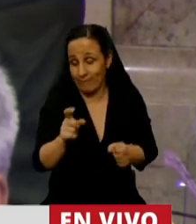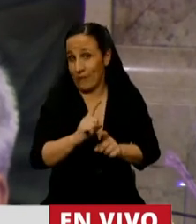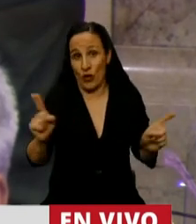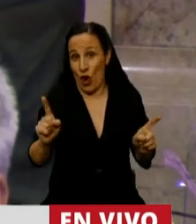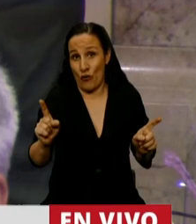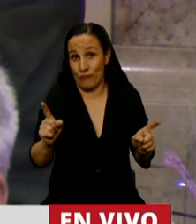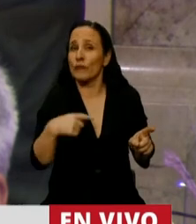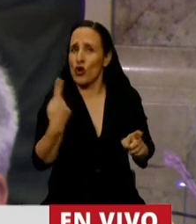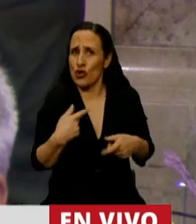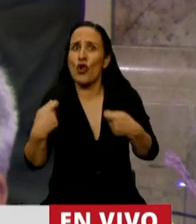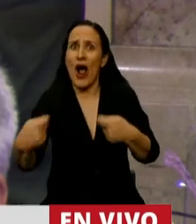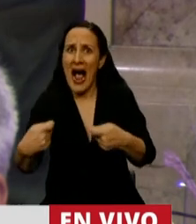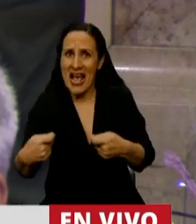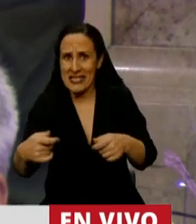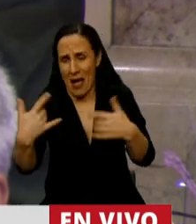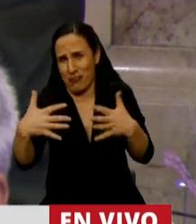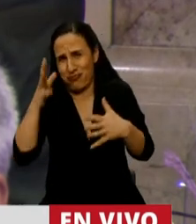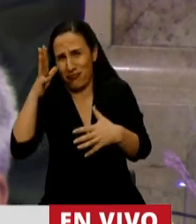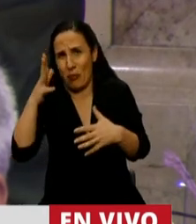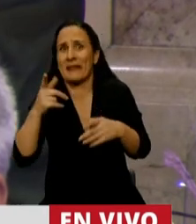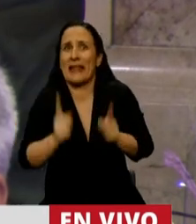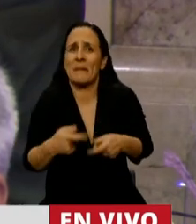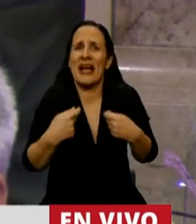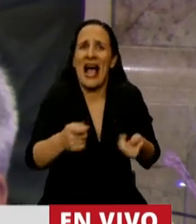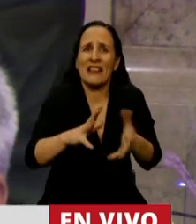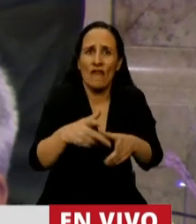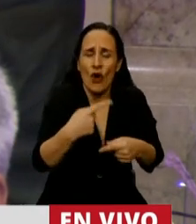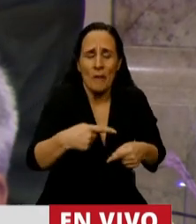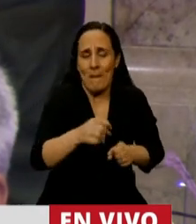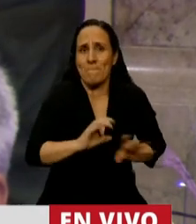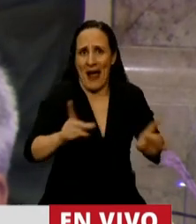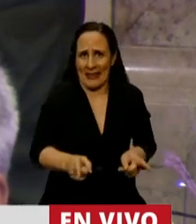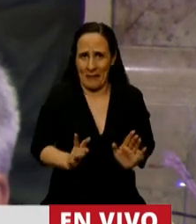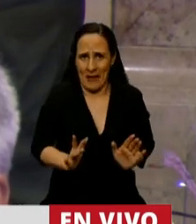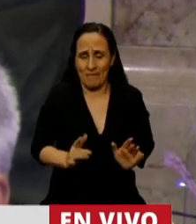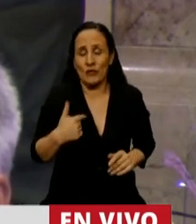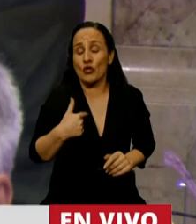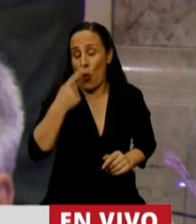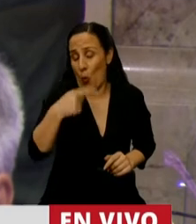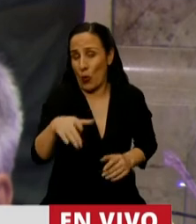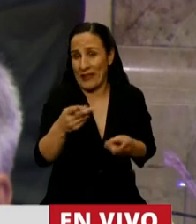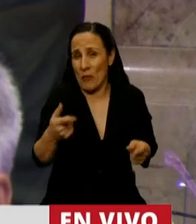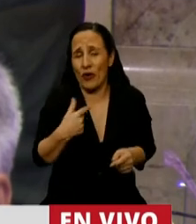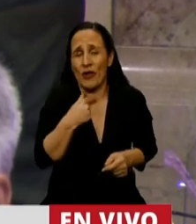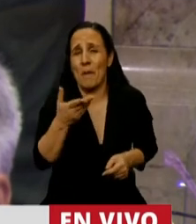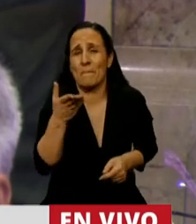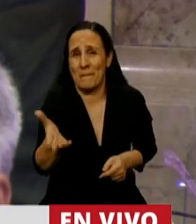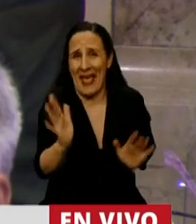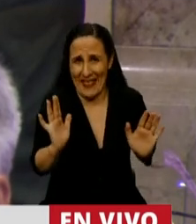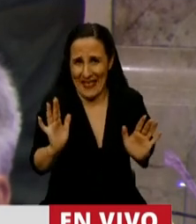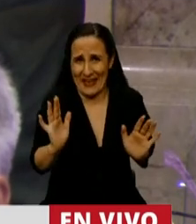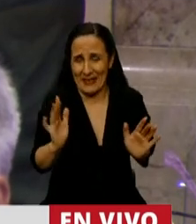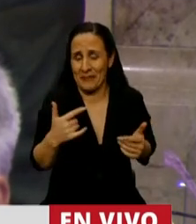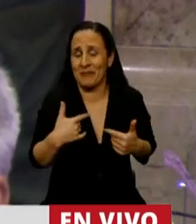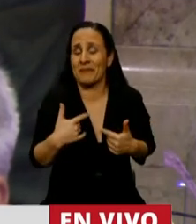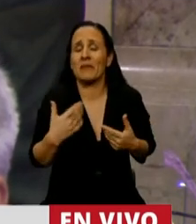gastamos mucho, sino que gastamos mal. Para terminar, quiero dejar un pedido. Como dije a lo largo de este breve discurso en representación de